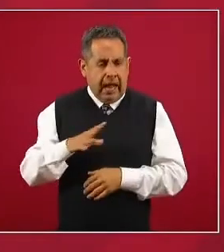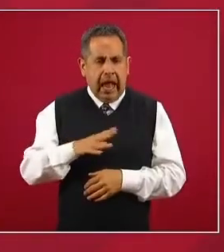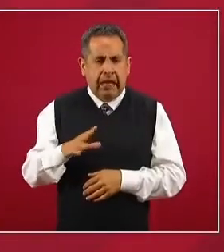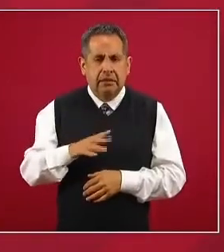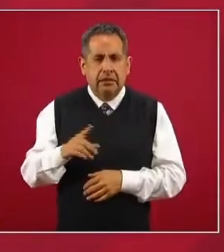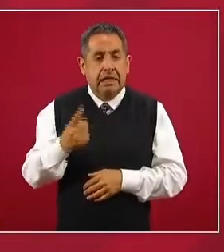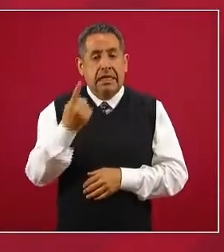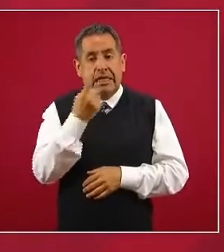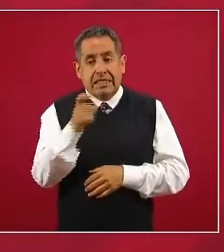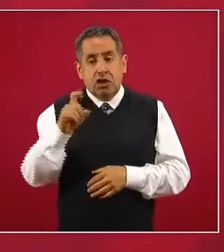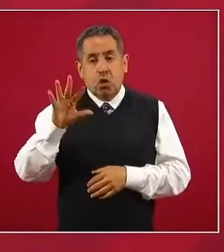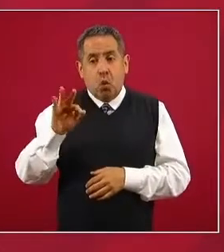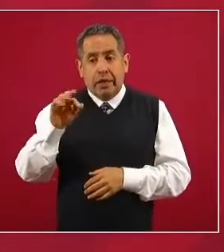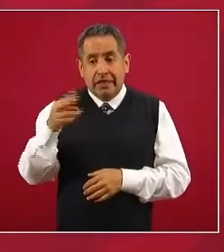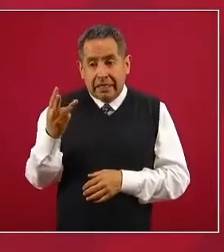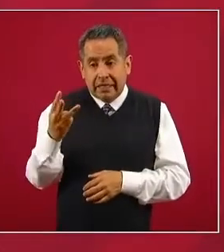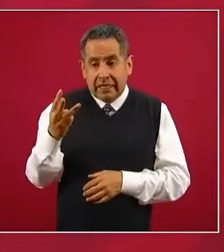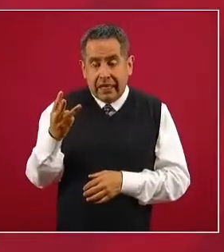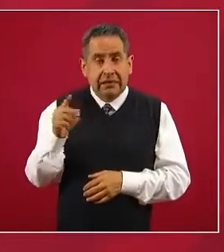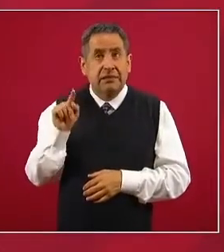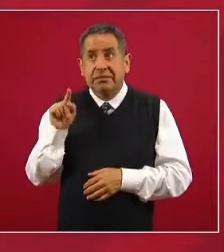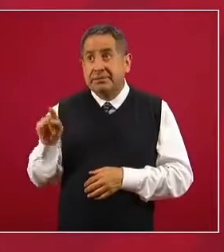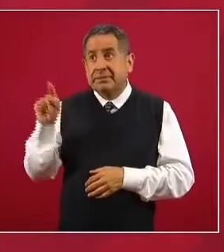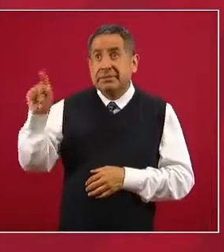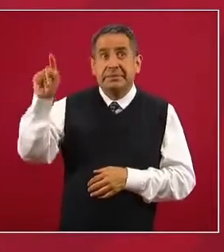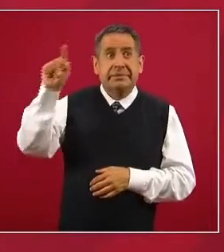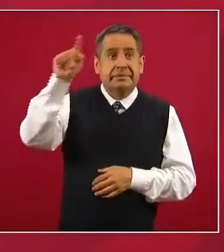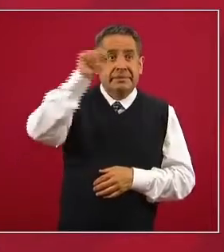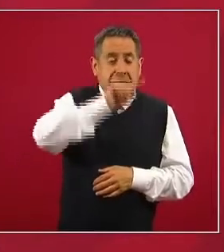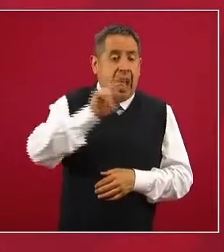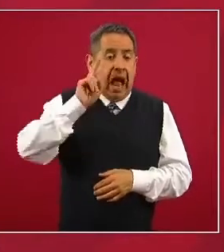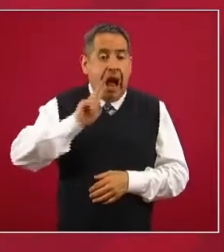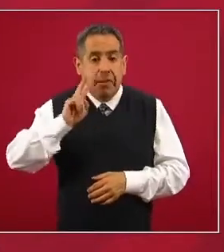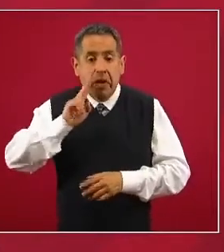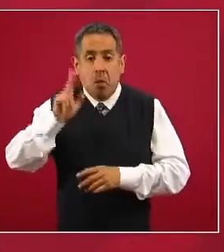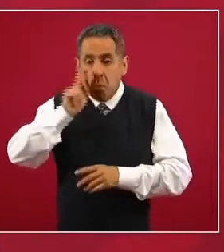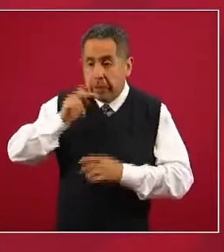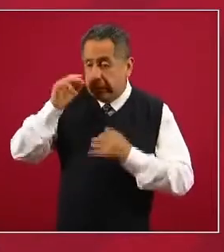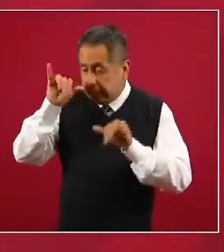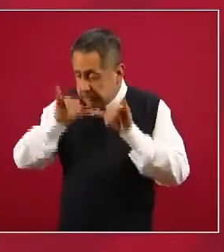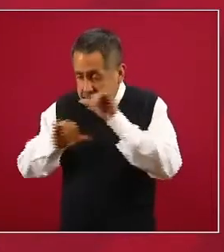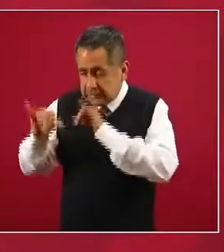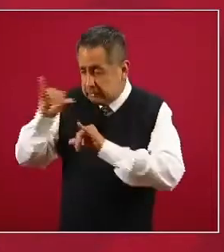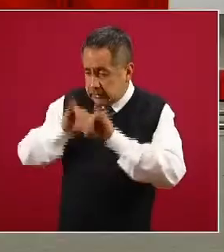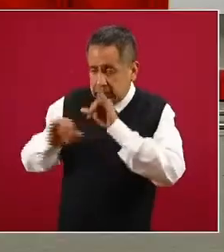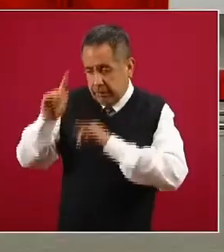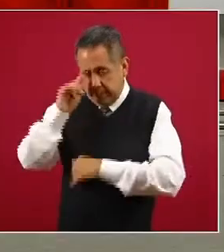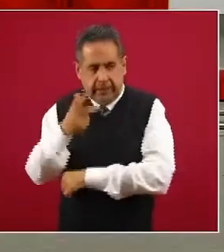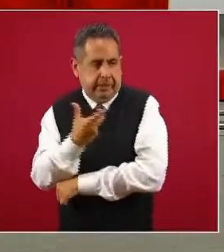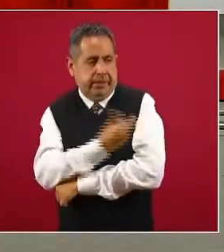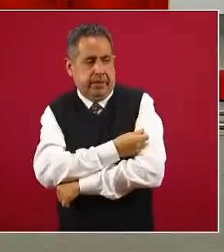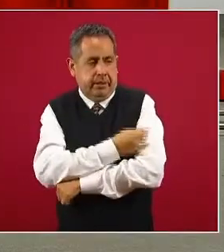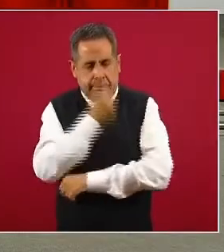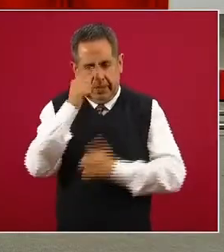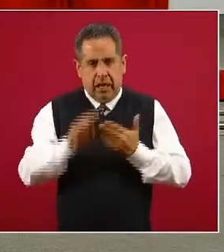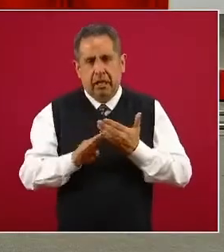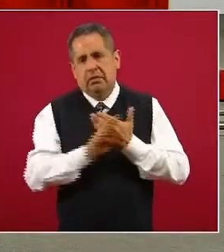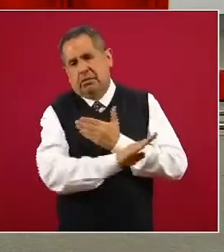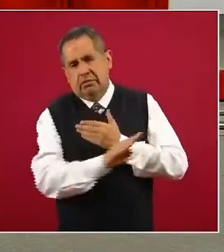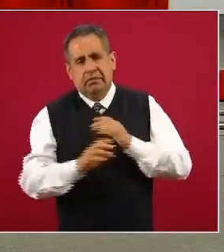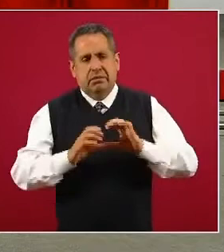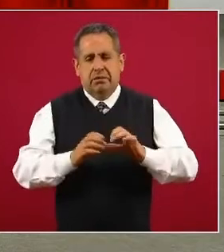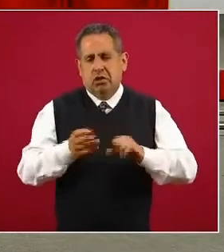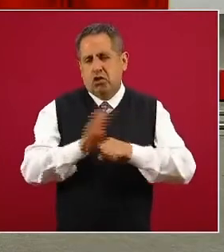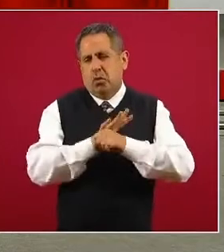existen 143 productos candidatos a ser vacunas que protejan contra la infección por SARS-CoV-2 o